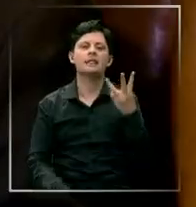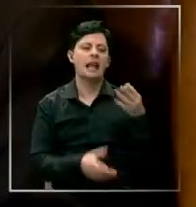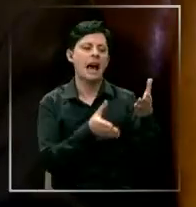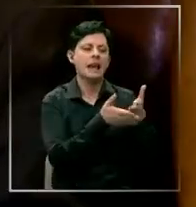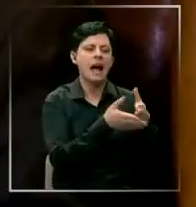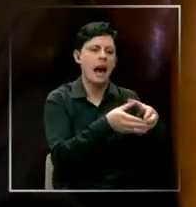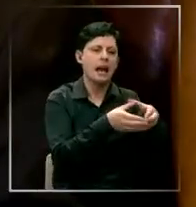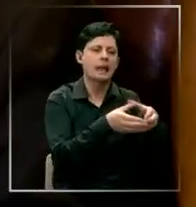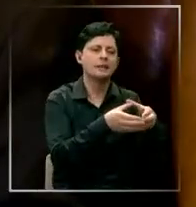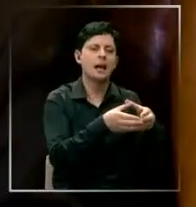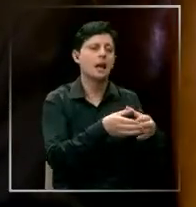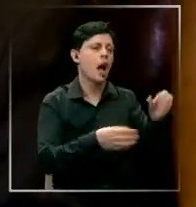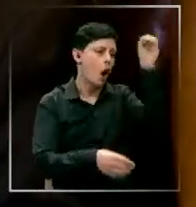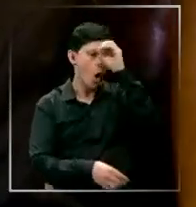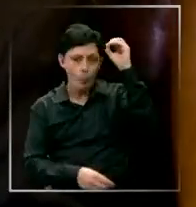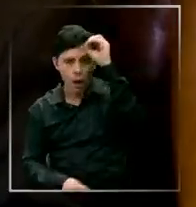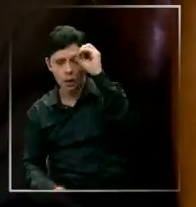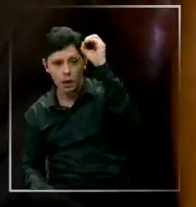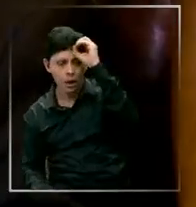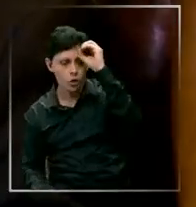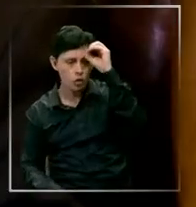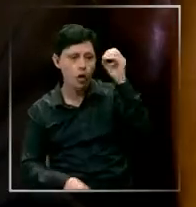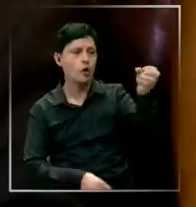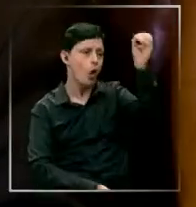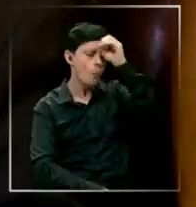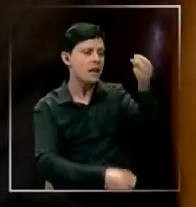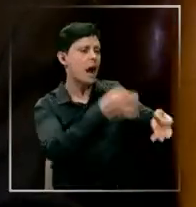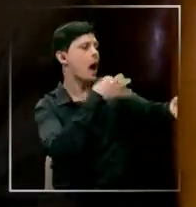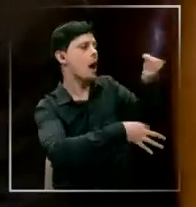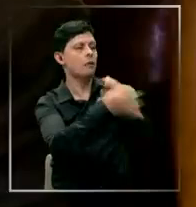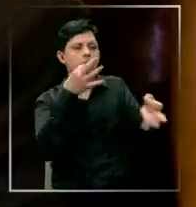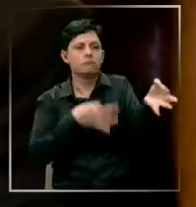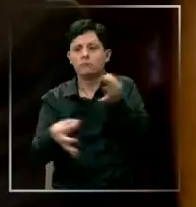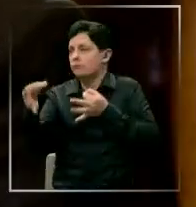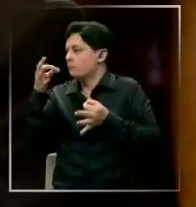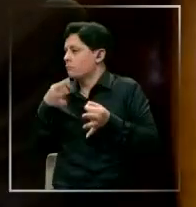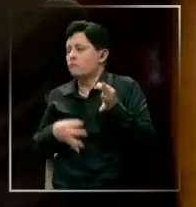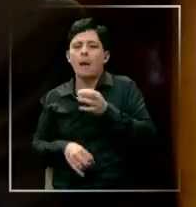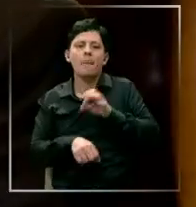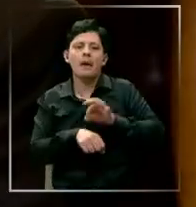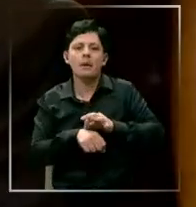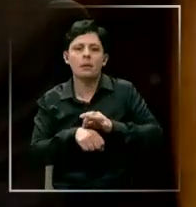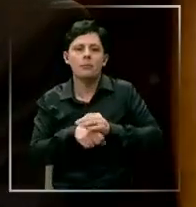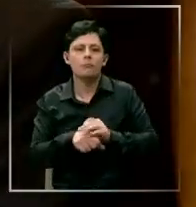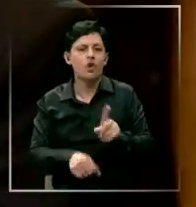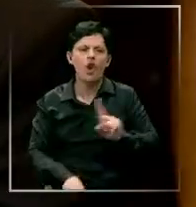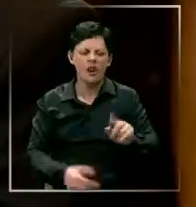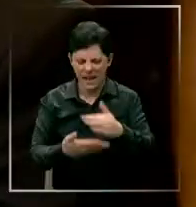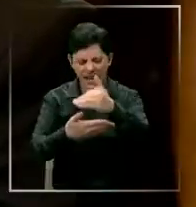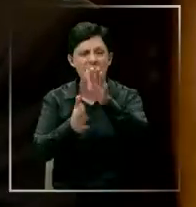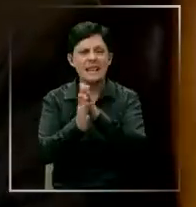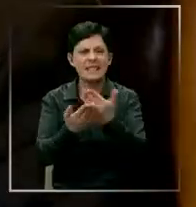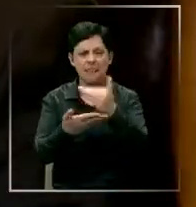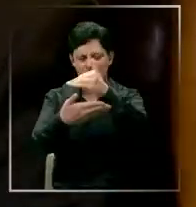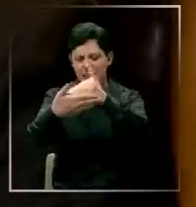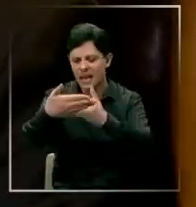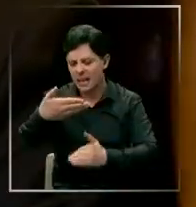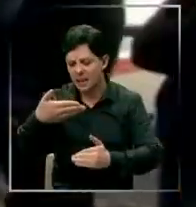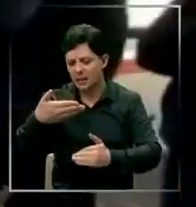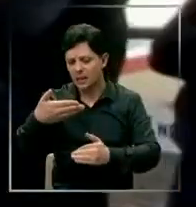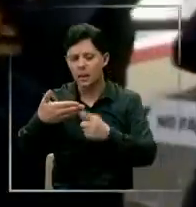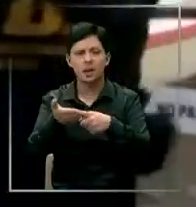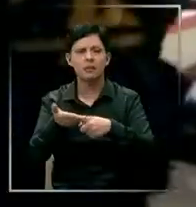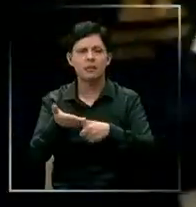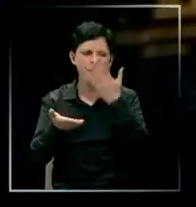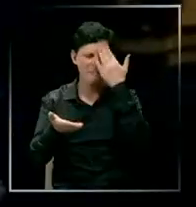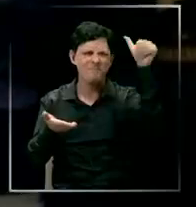opinar sobre temas médicos. Y en esto te voy a decir que el expediente es una completa